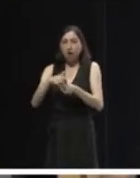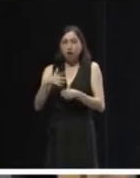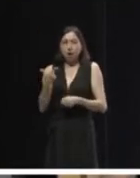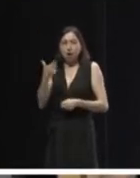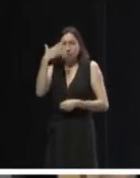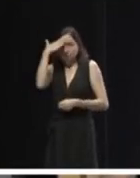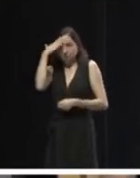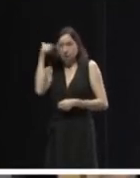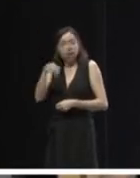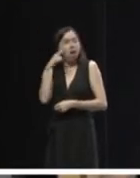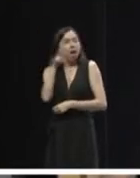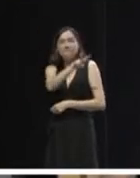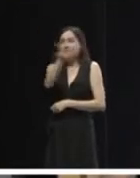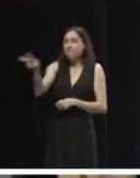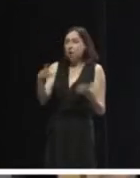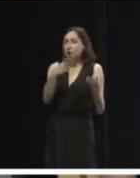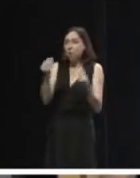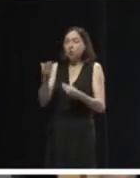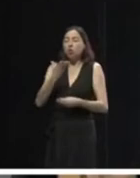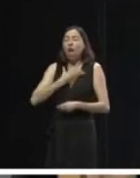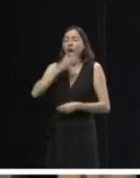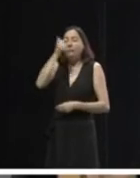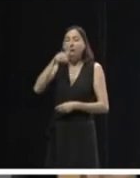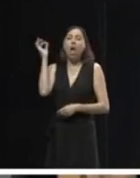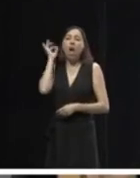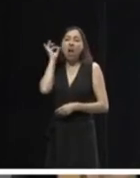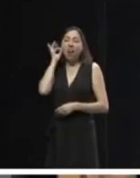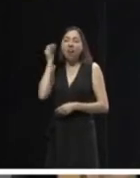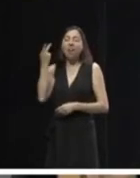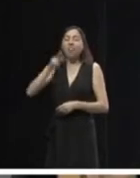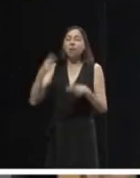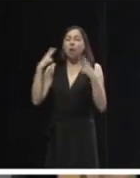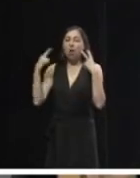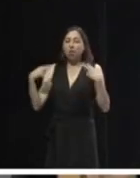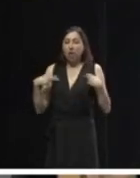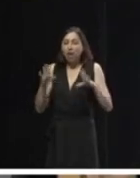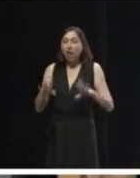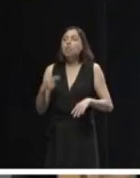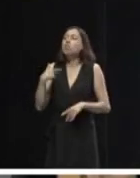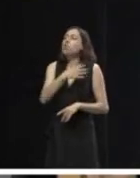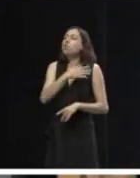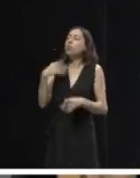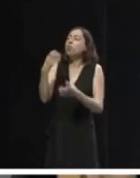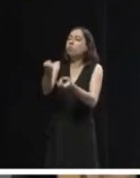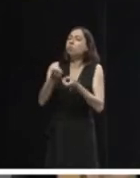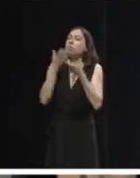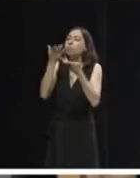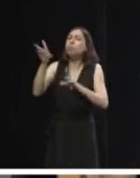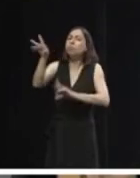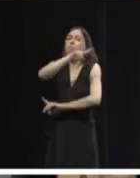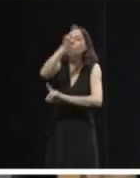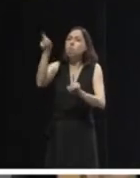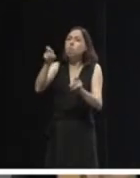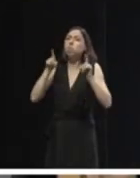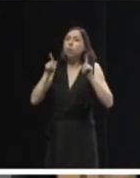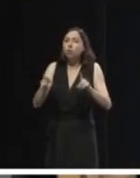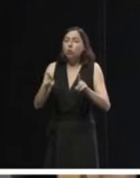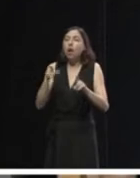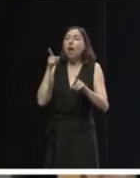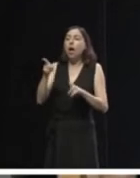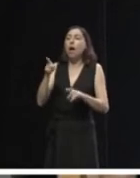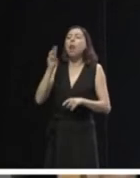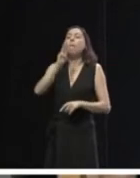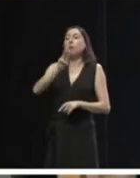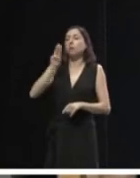muchos alcaldes, alcaldesas, concejales y concejalas. Y yo quiero lanzarle desde aquí una pregunta al Partido